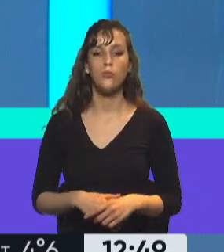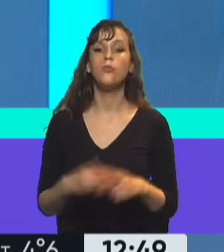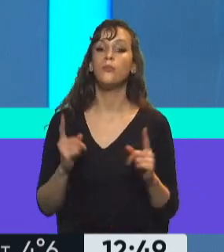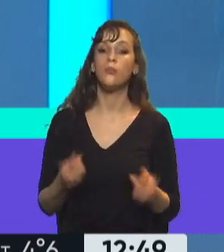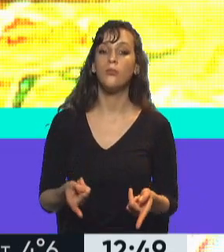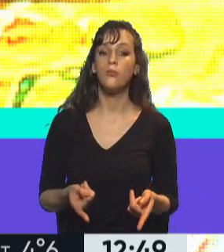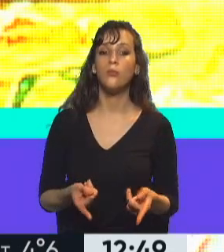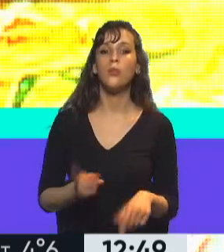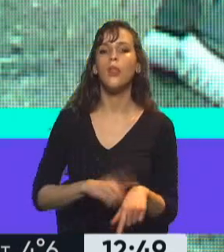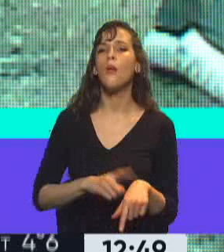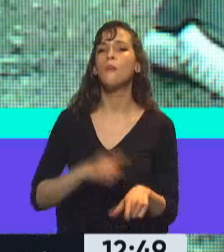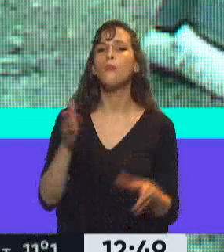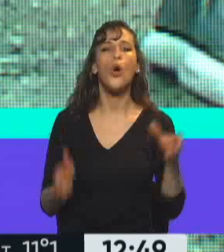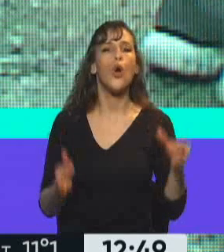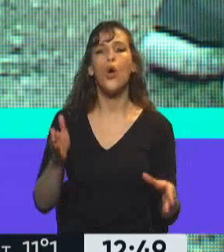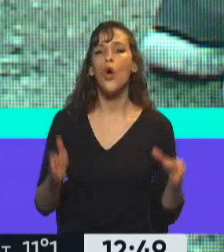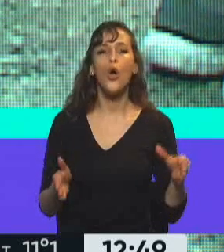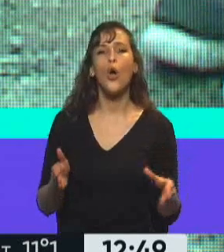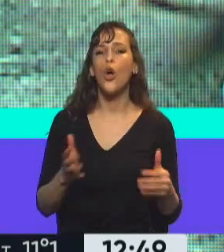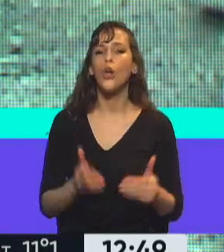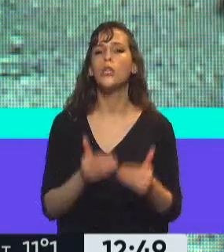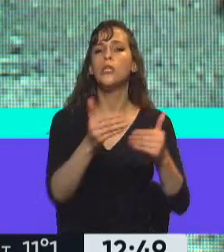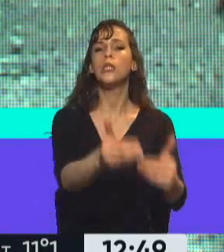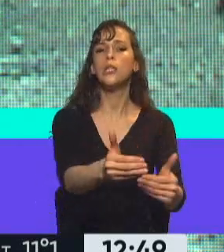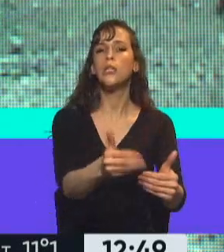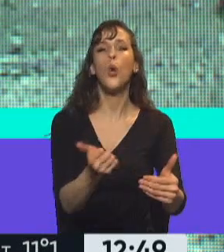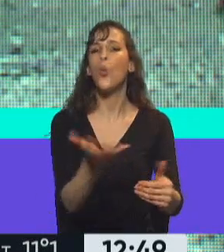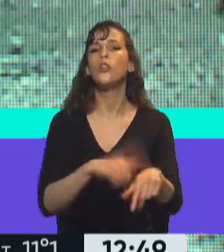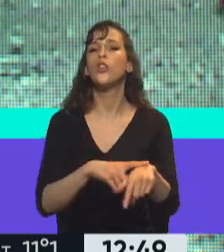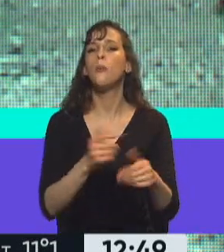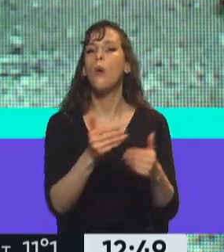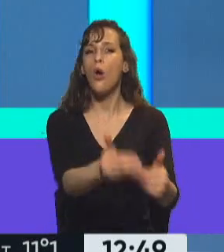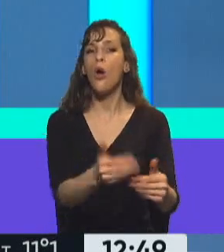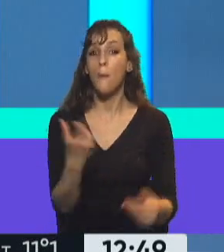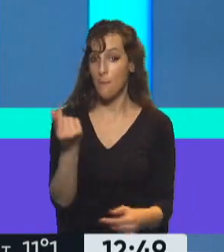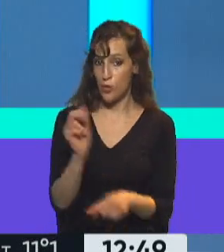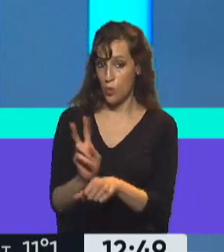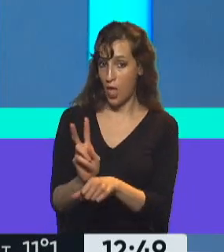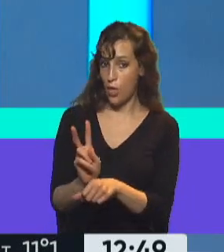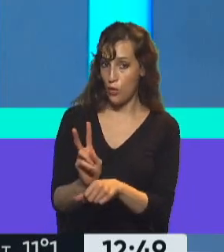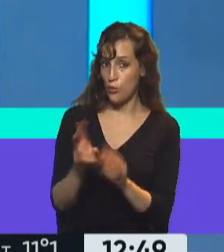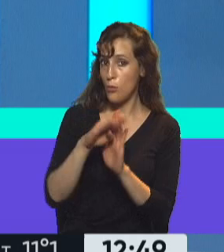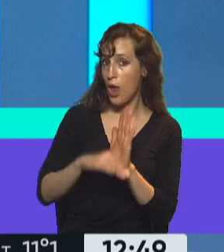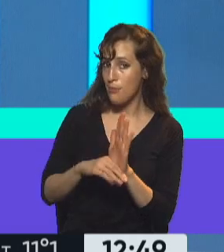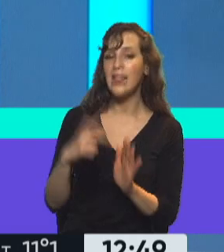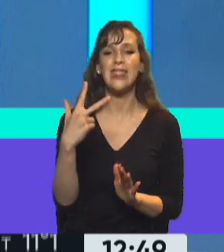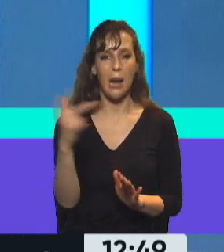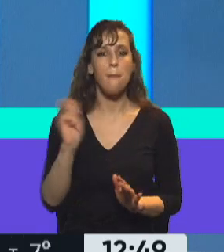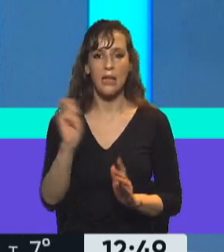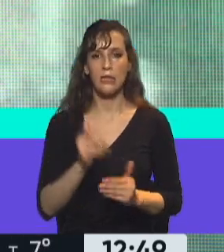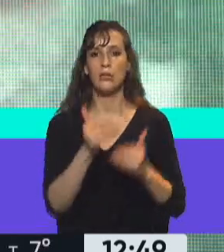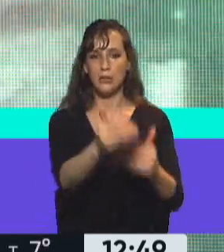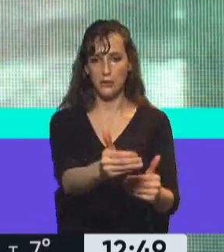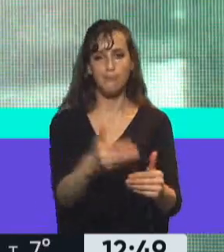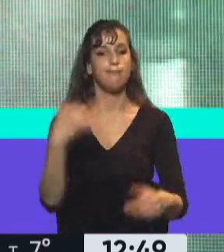y tiene un lazo raúl la extensión se renueva y está vigente el precio cuidado es el del programa tres meses bien por